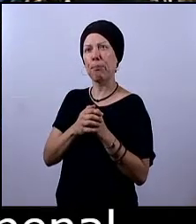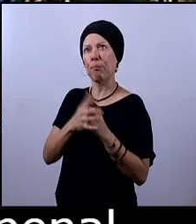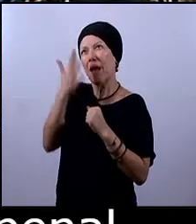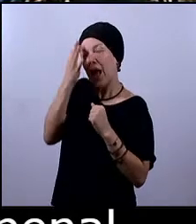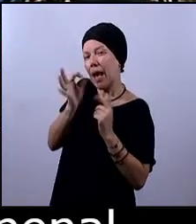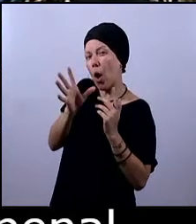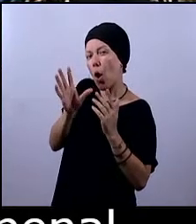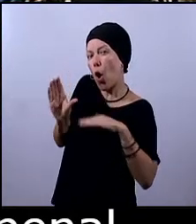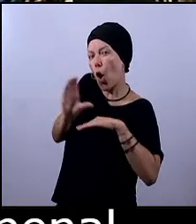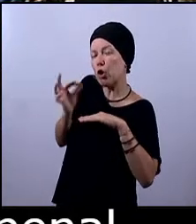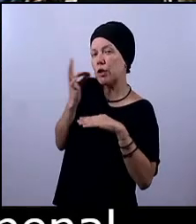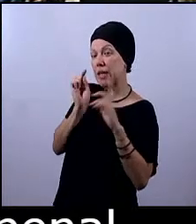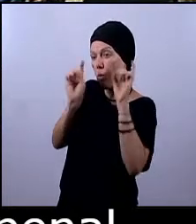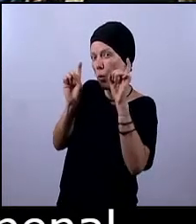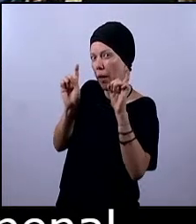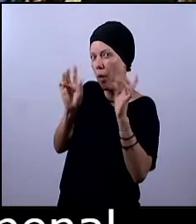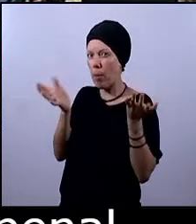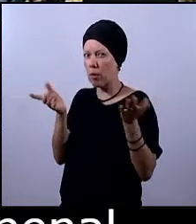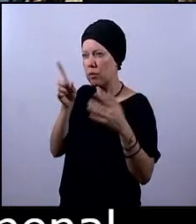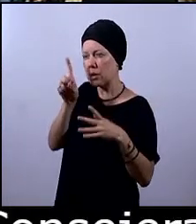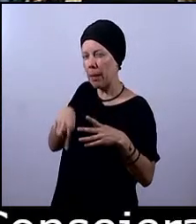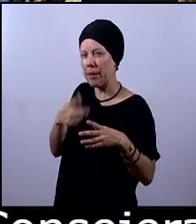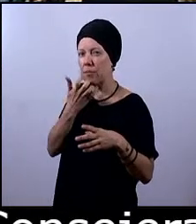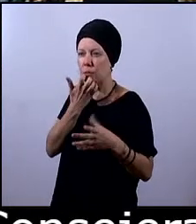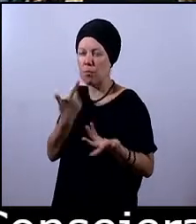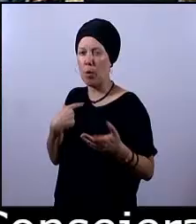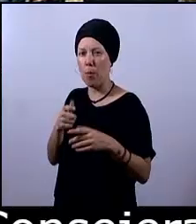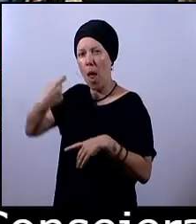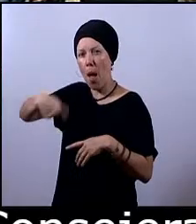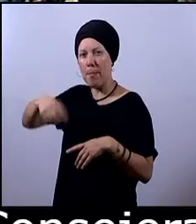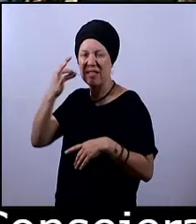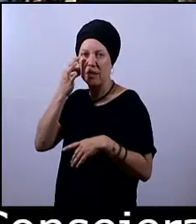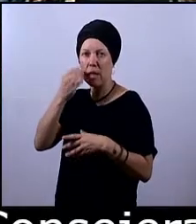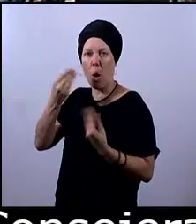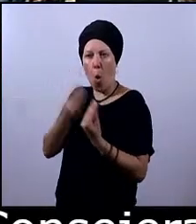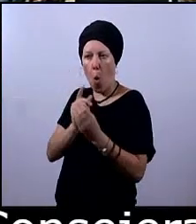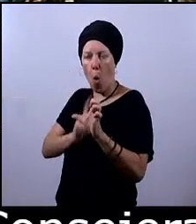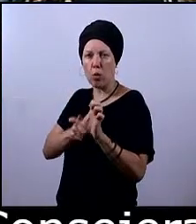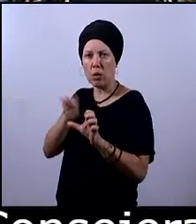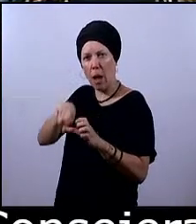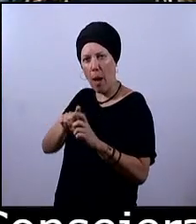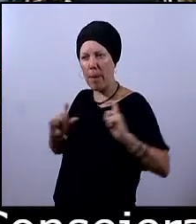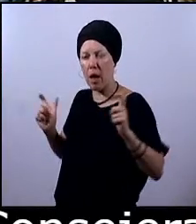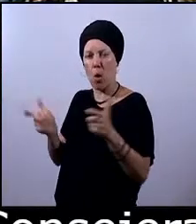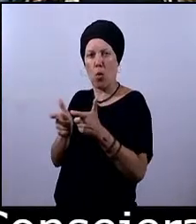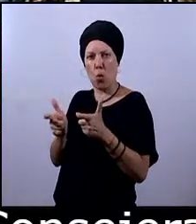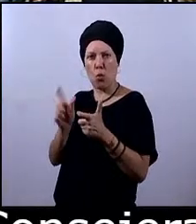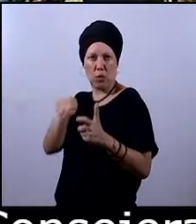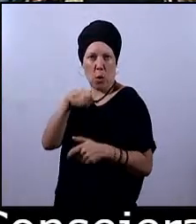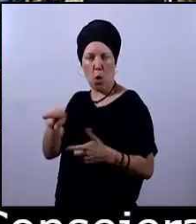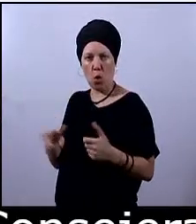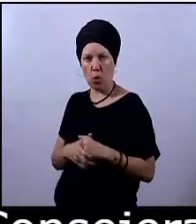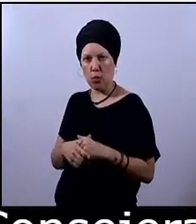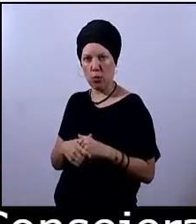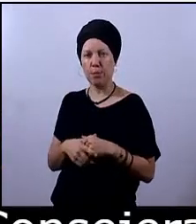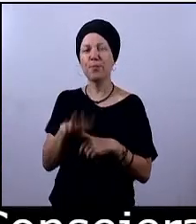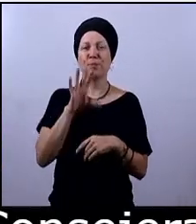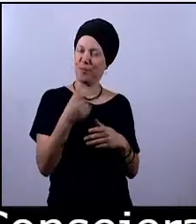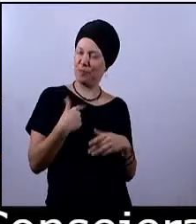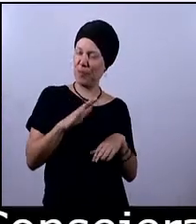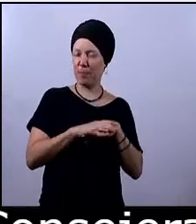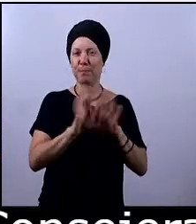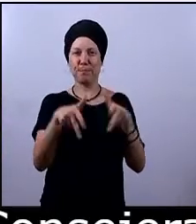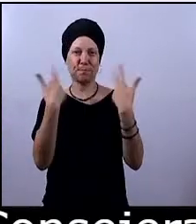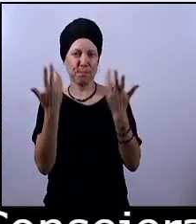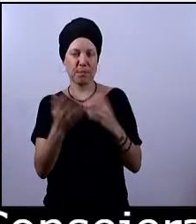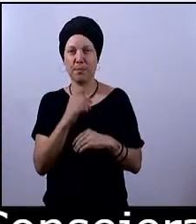está la consejera de Educación, pero sí también está la propia presidenta de la Junta, si ella habría asumido las riendas de la negociación. Sí, pues permítame